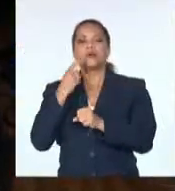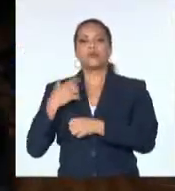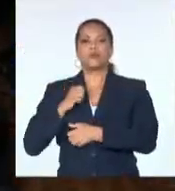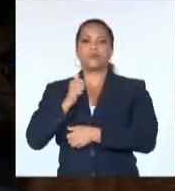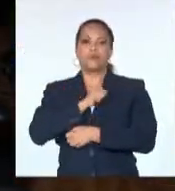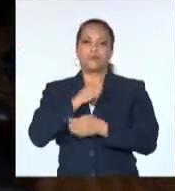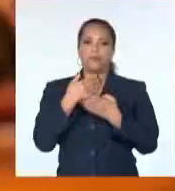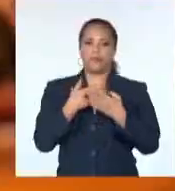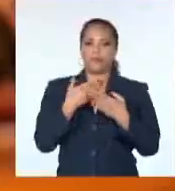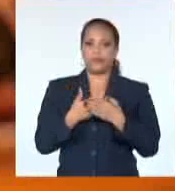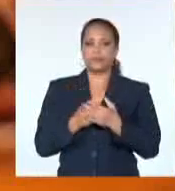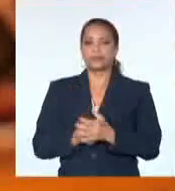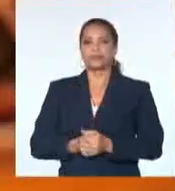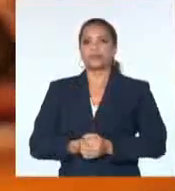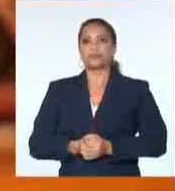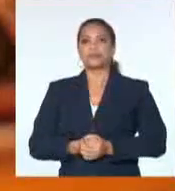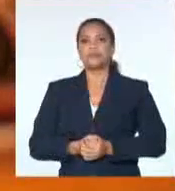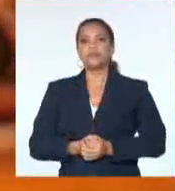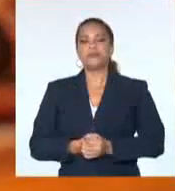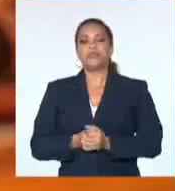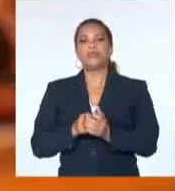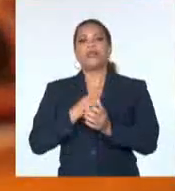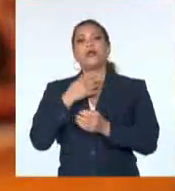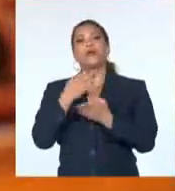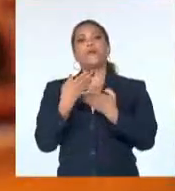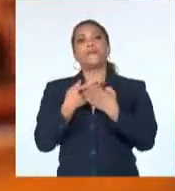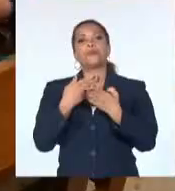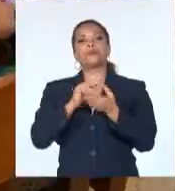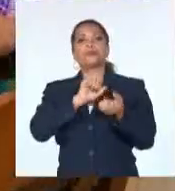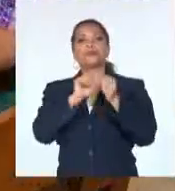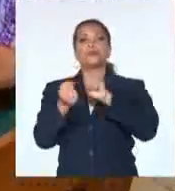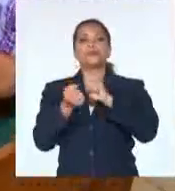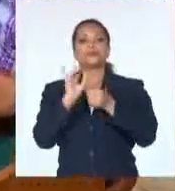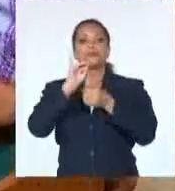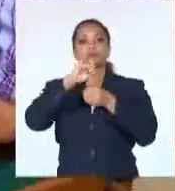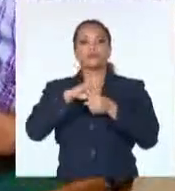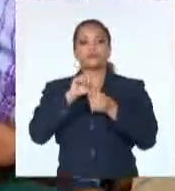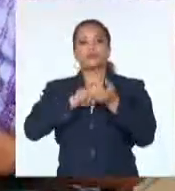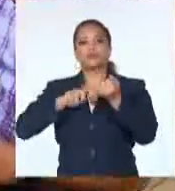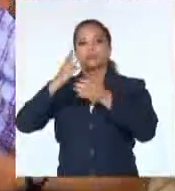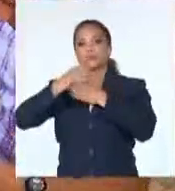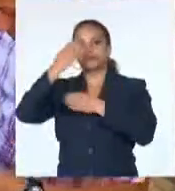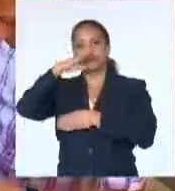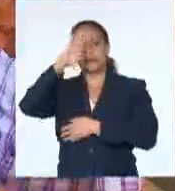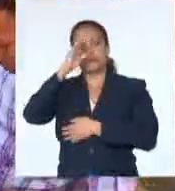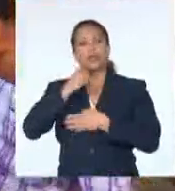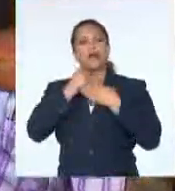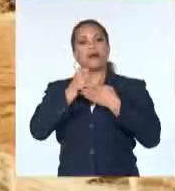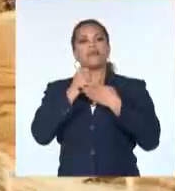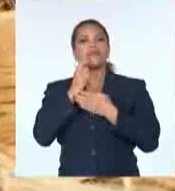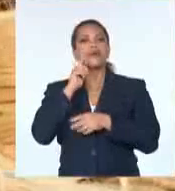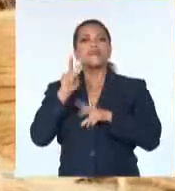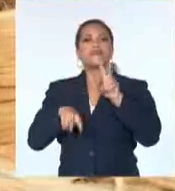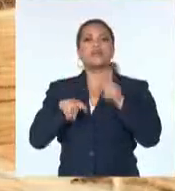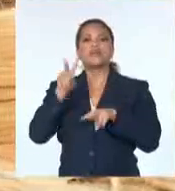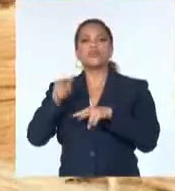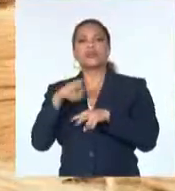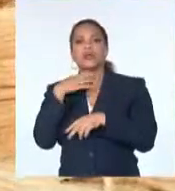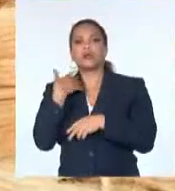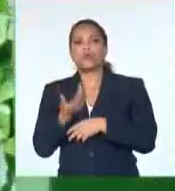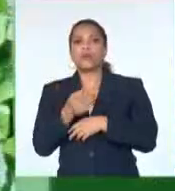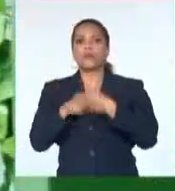La 15ª comprobación nacional al control interno en el territorio permitirá diagnosticar las condiciones y causas que dificultan